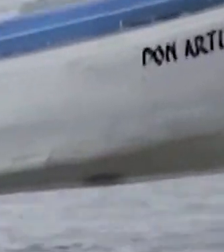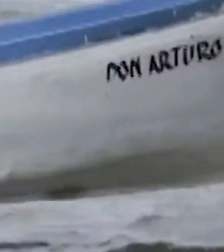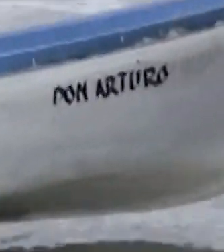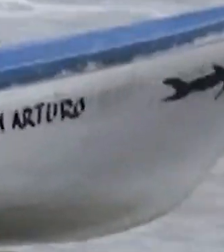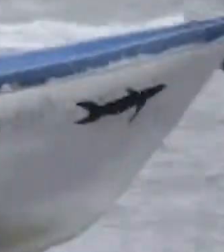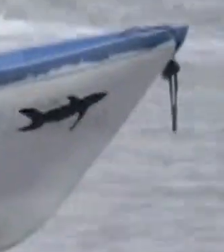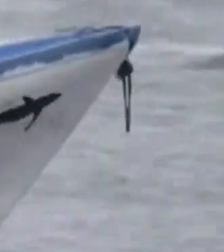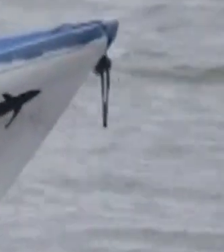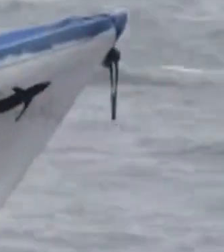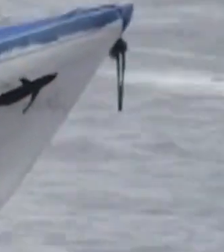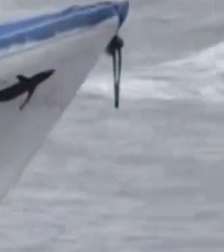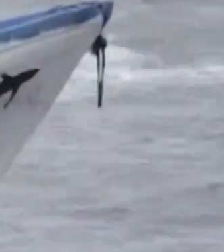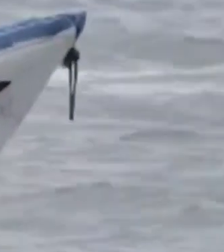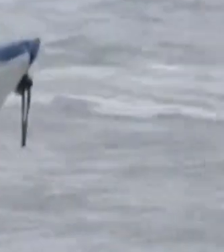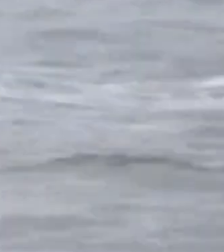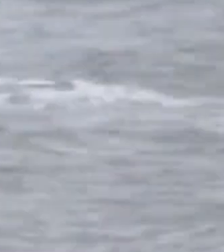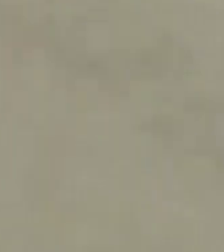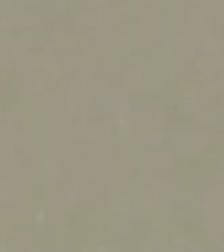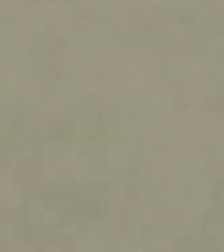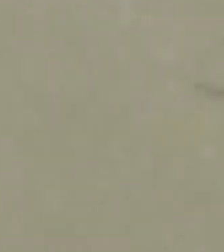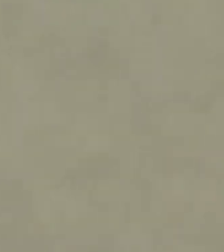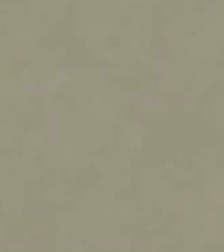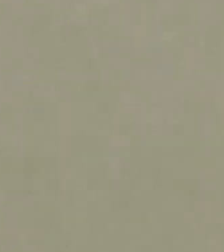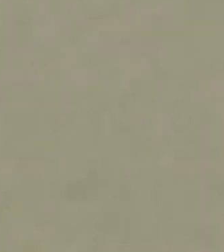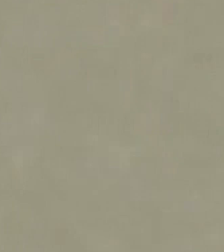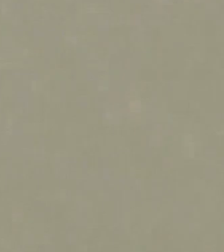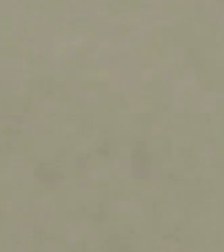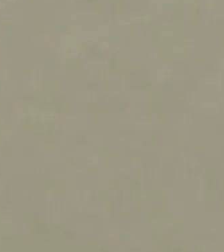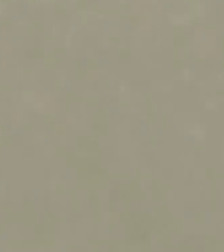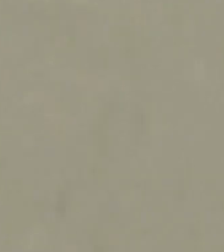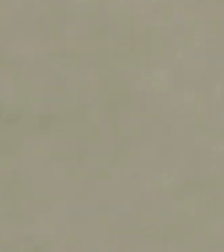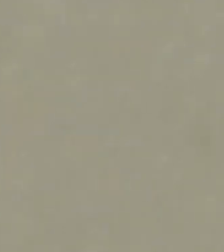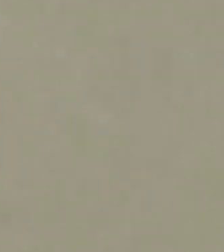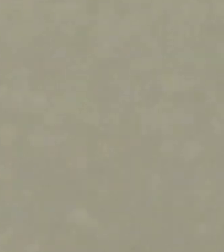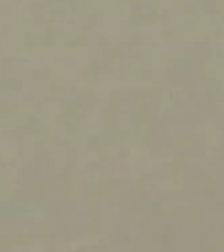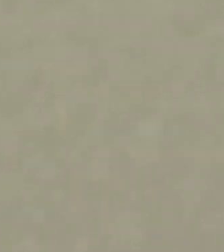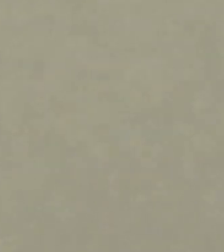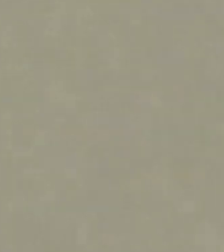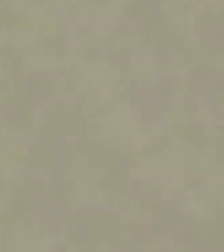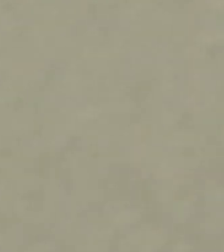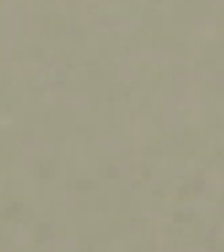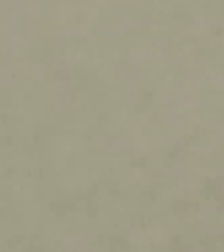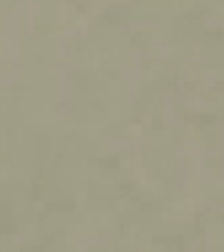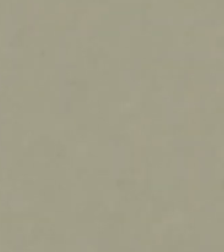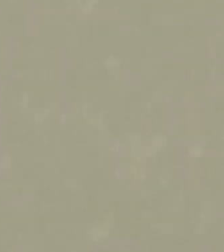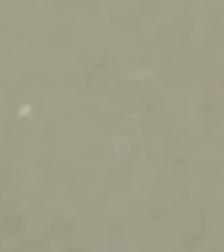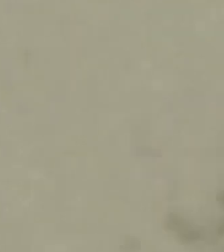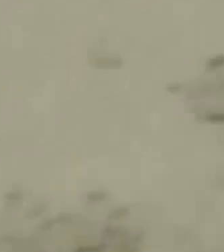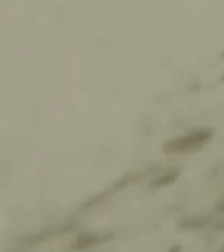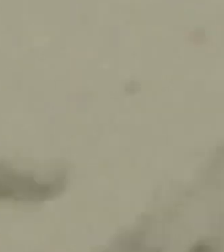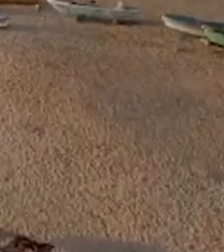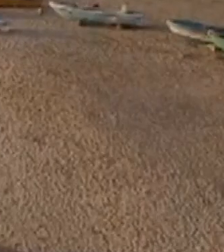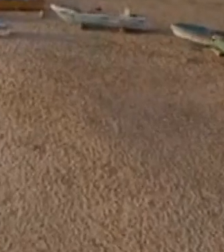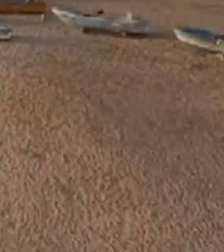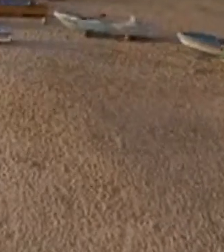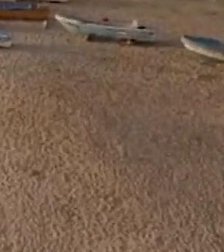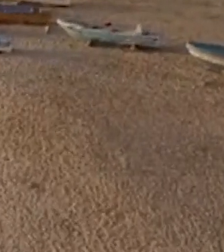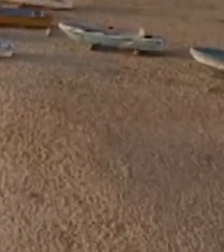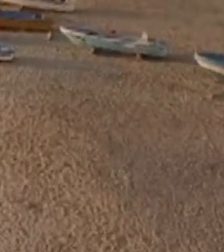de resistencia y de fortaleza. 10 historias en abril, un documental impactante.